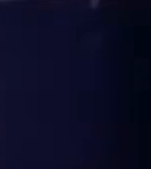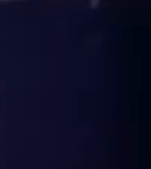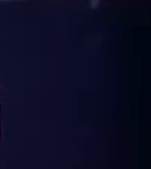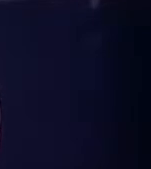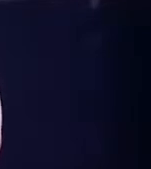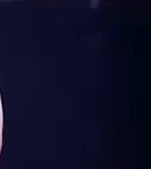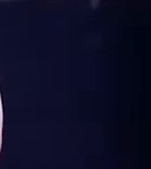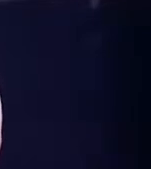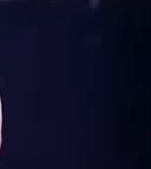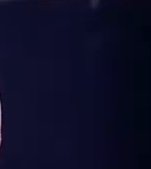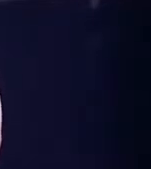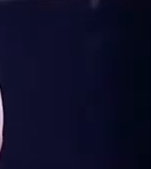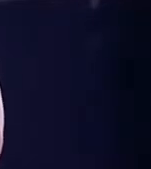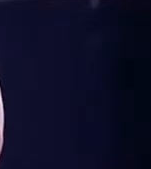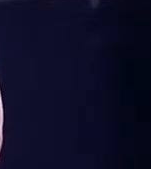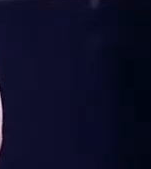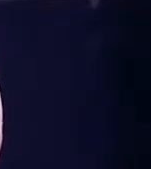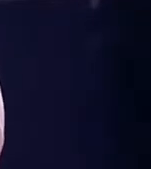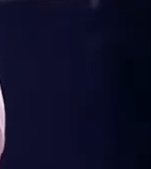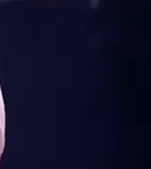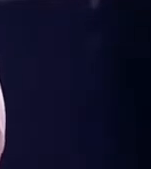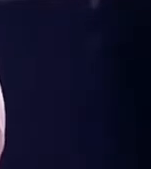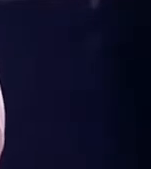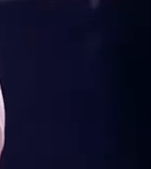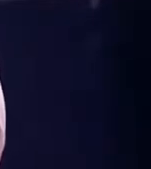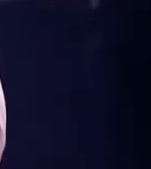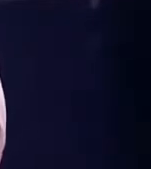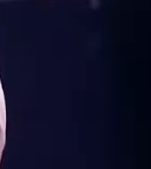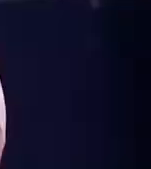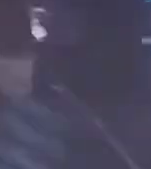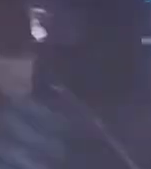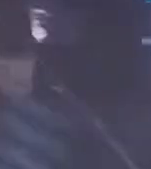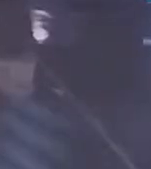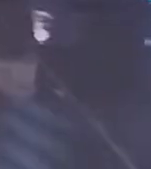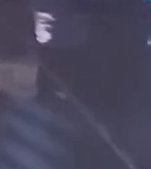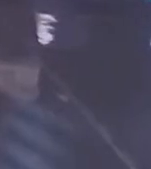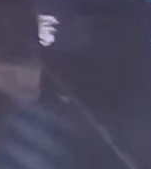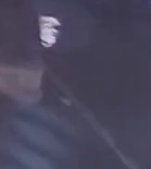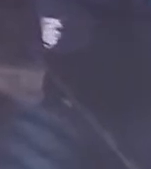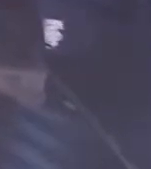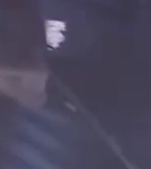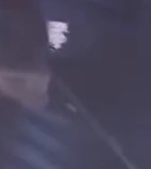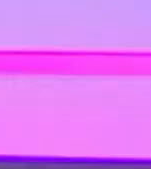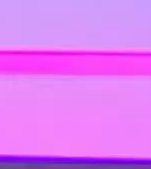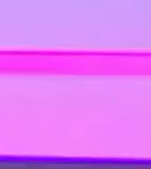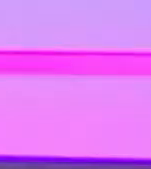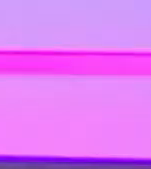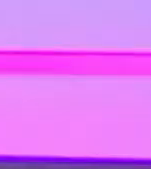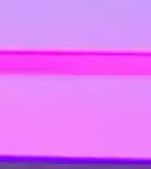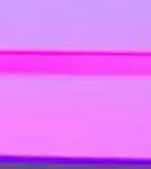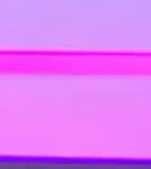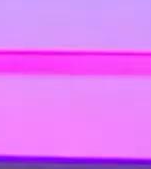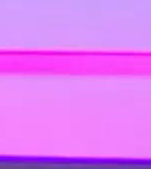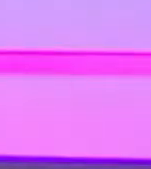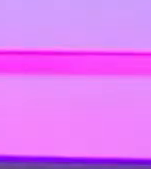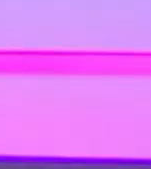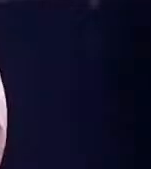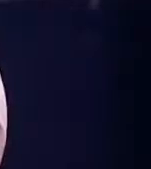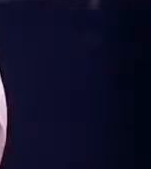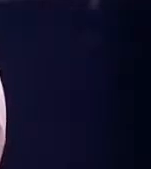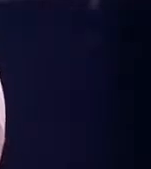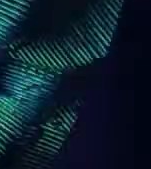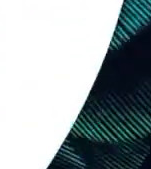necesitamos todos los cerebros, todas las manos para trabajar en todo el talento. Uh-huh. Alejandra, muchas gracias por esta entrevista en Ciencia Noticias. Gracias a